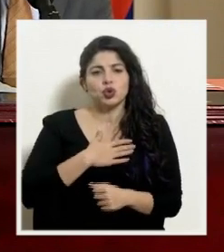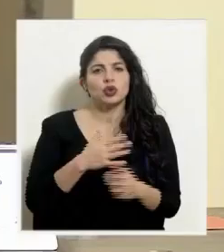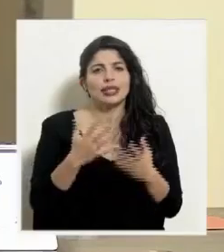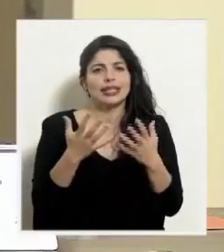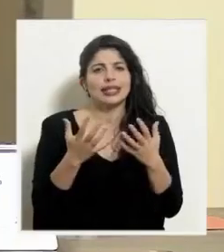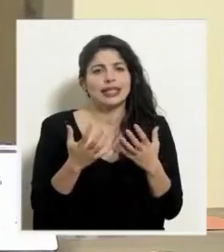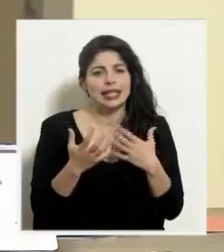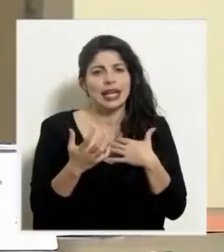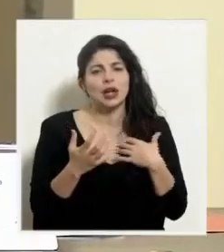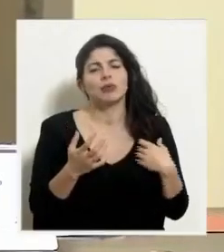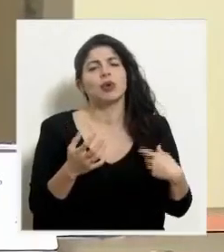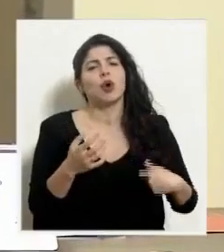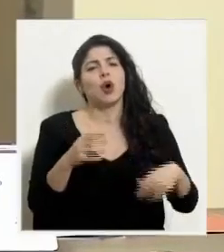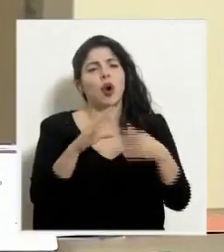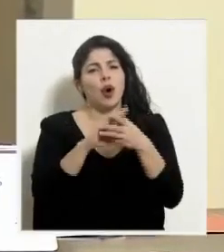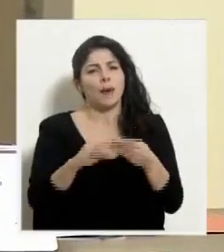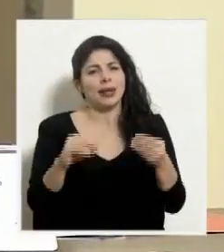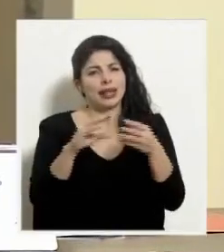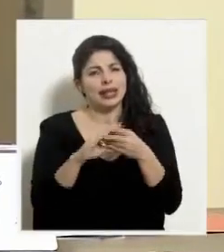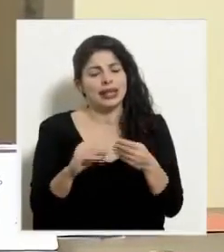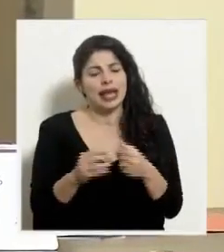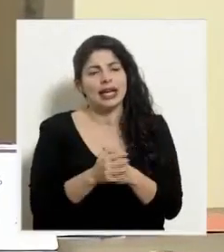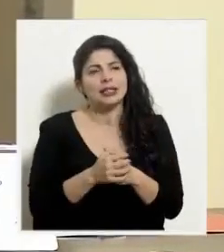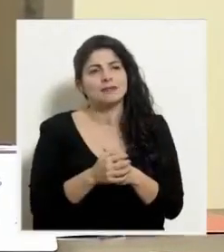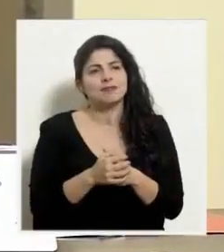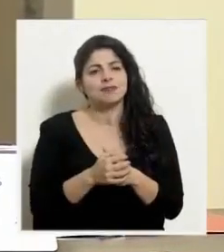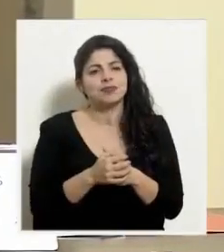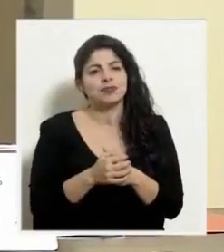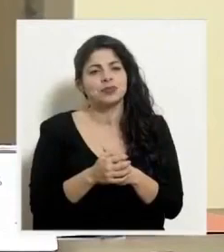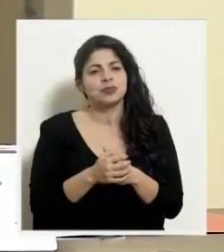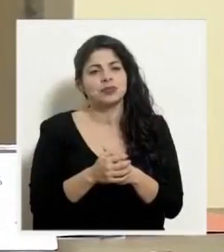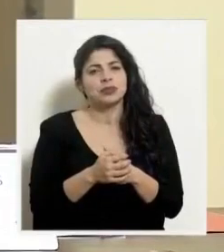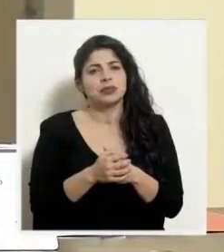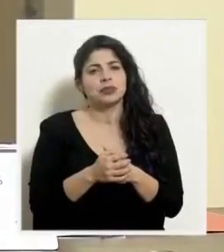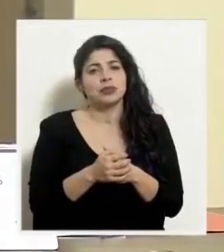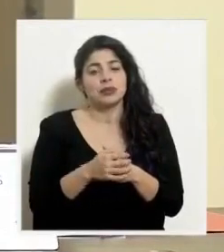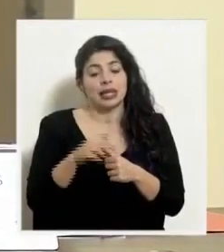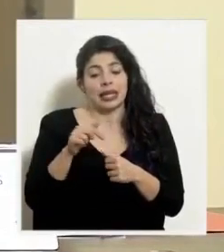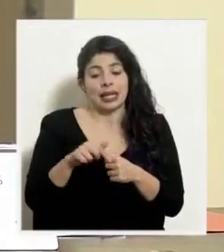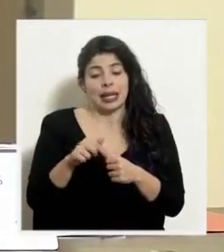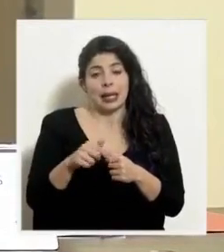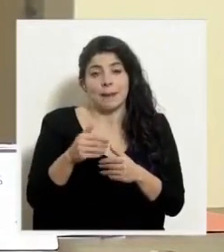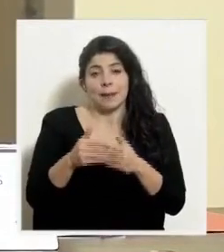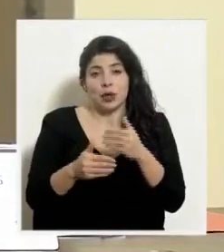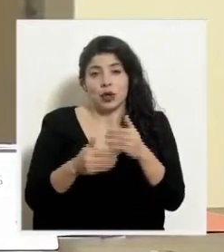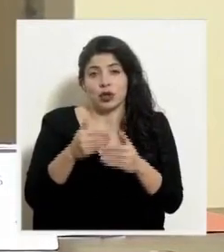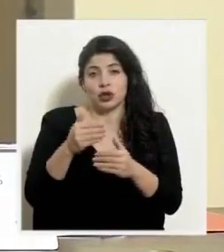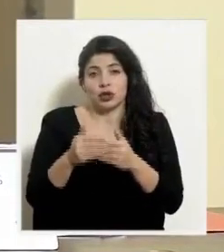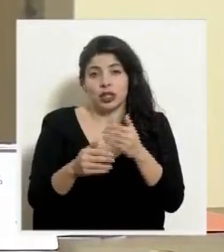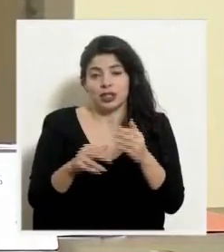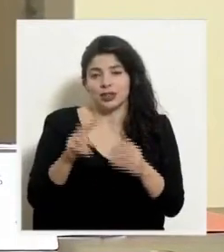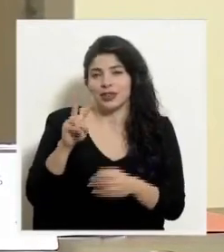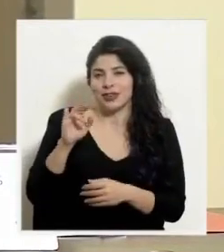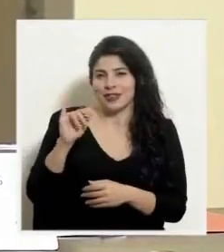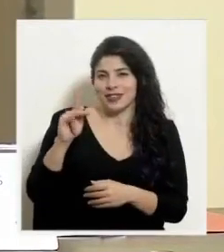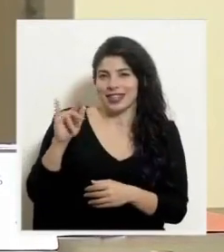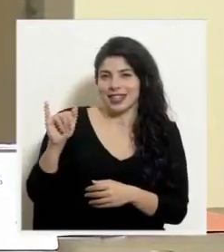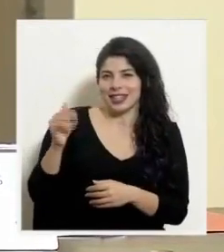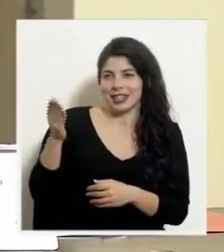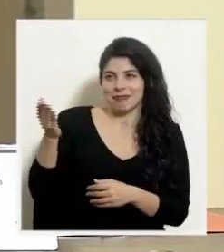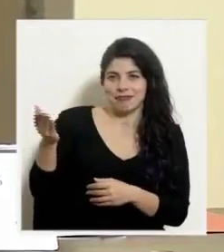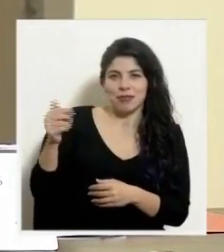quiero comentarles que este proceso, y doña Vicky está hoy acá